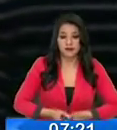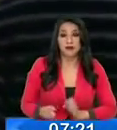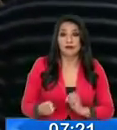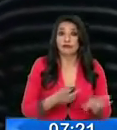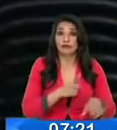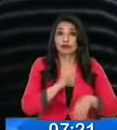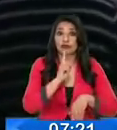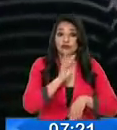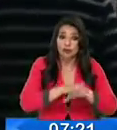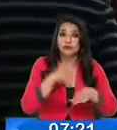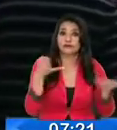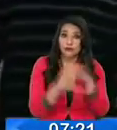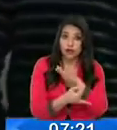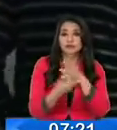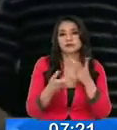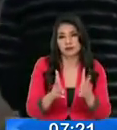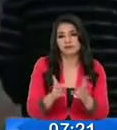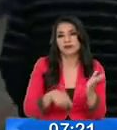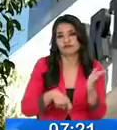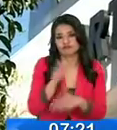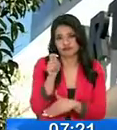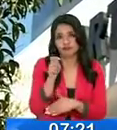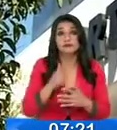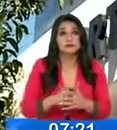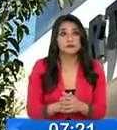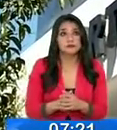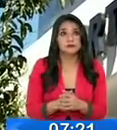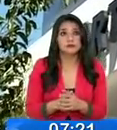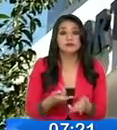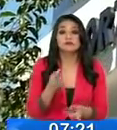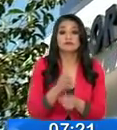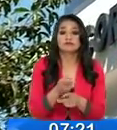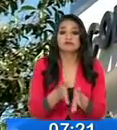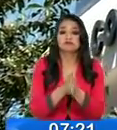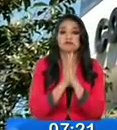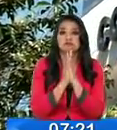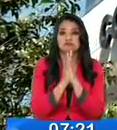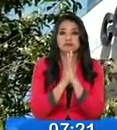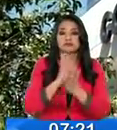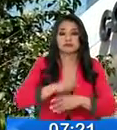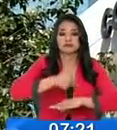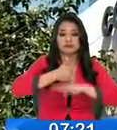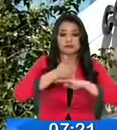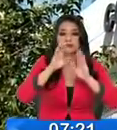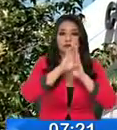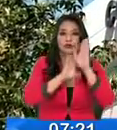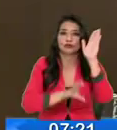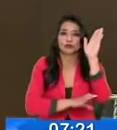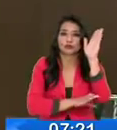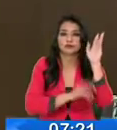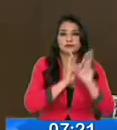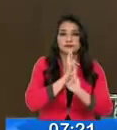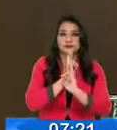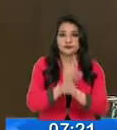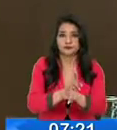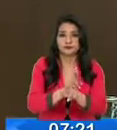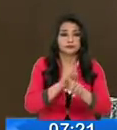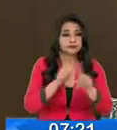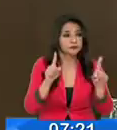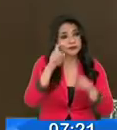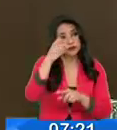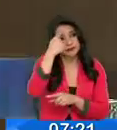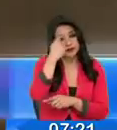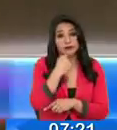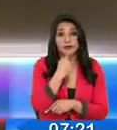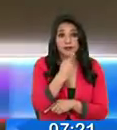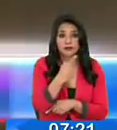en casos de violación. Para el efecto, se solicitó la intervención de la Corte Constitucional. No es que el gobierno, como se dice de